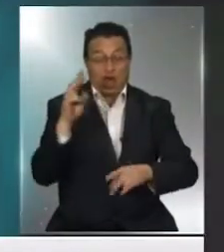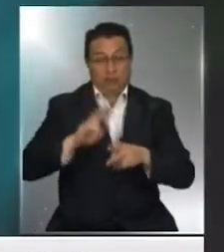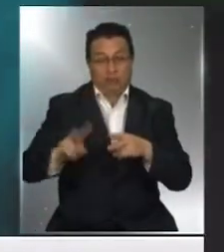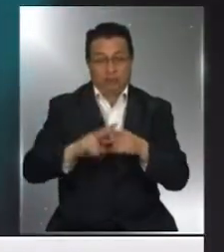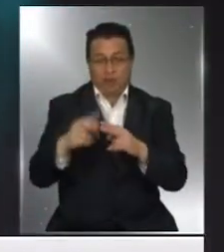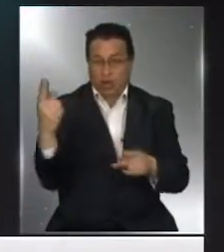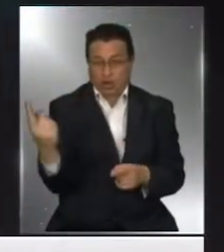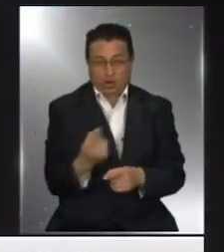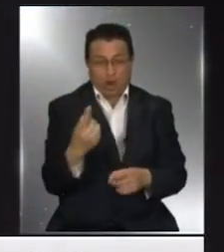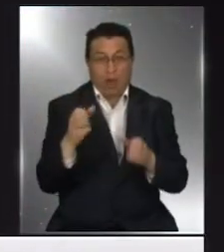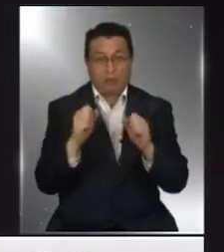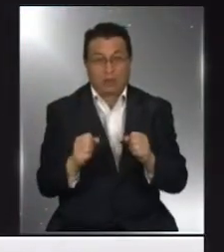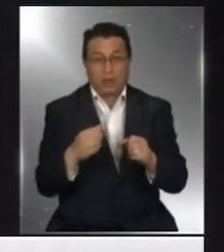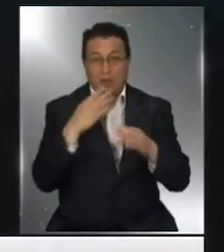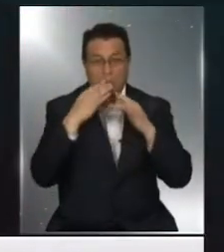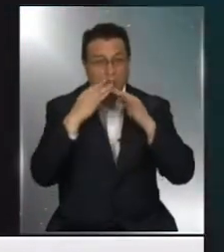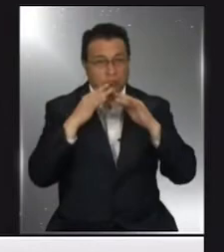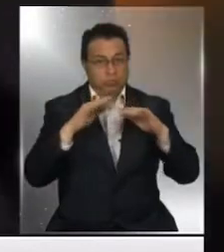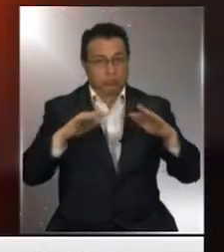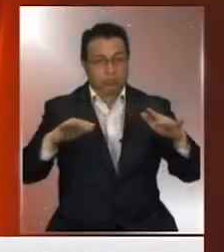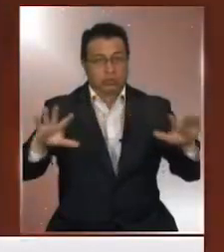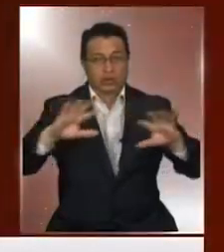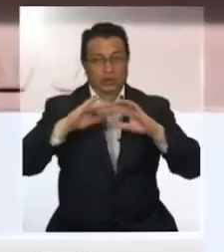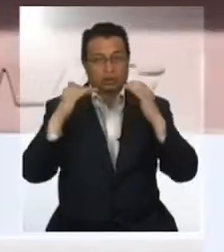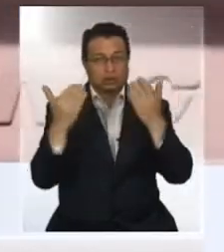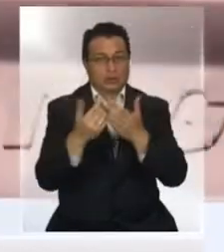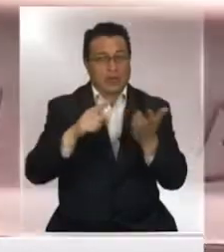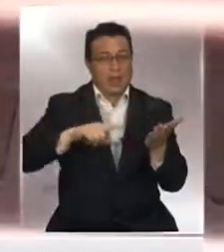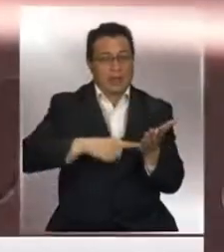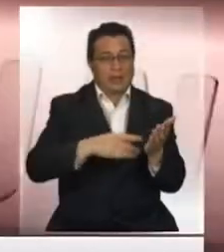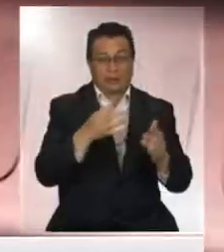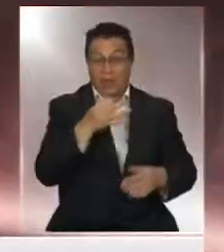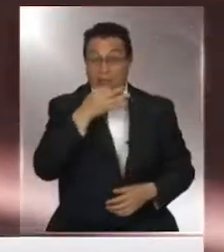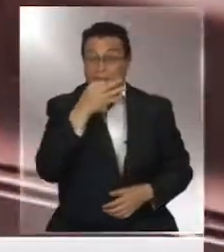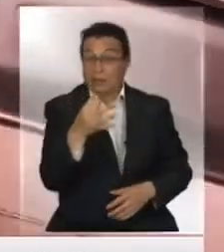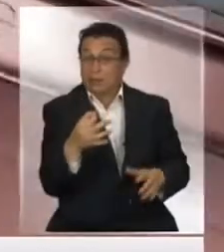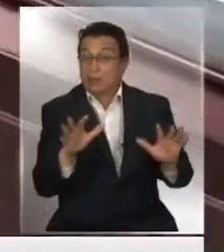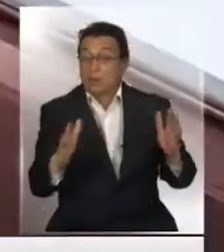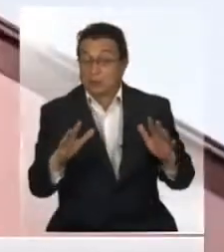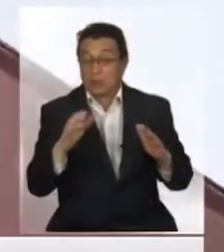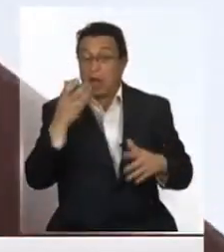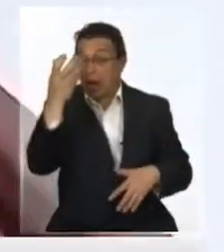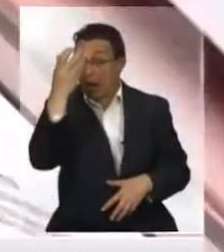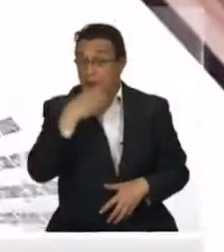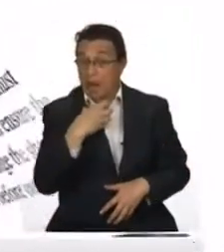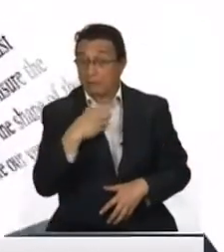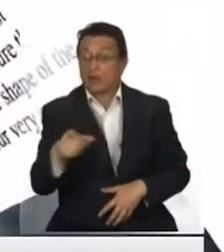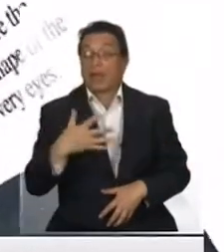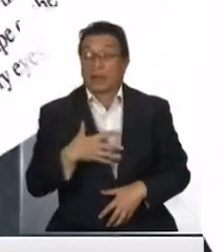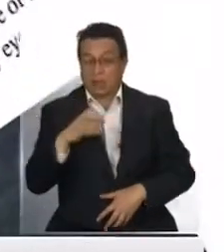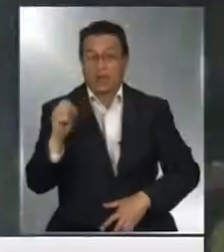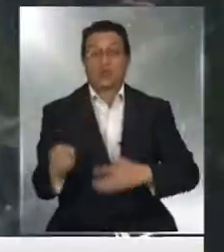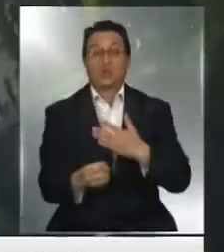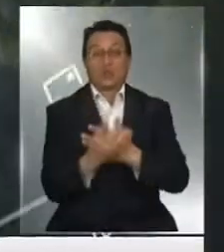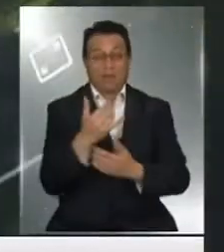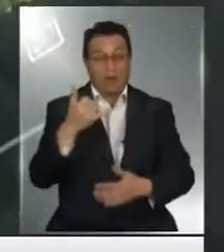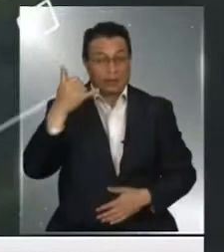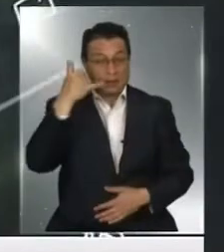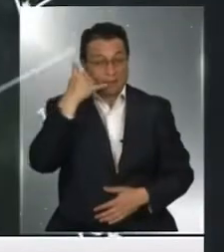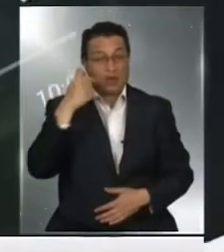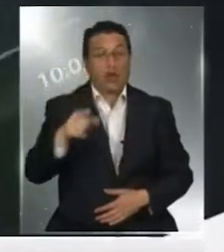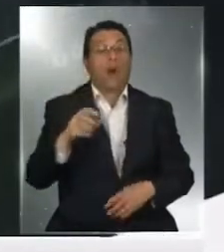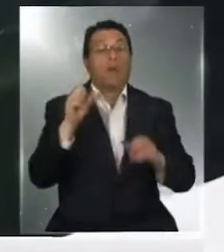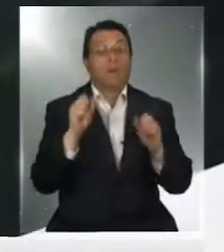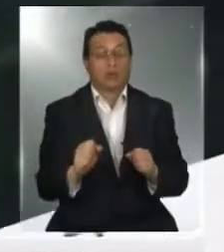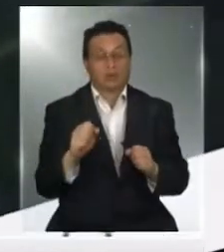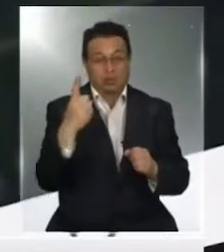lo tanto, ya comenzaron los rumores en el mundo de la tecnología que dicen que probablemente iPhone va a querer tener un nuevo teléfono que tenga al menos